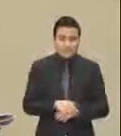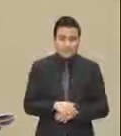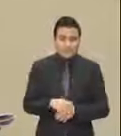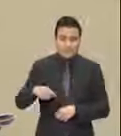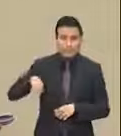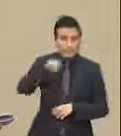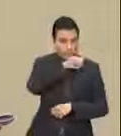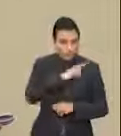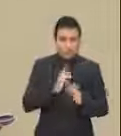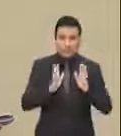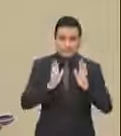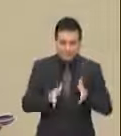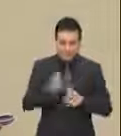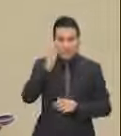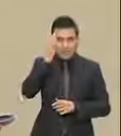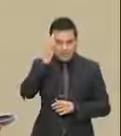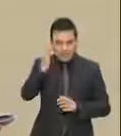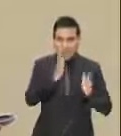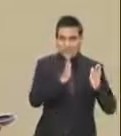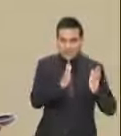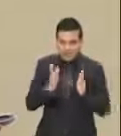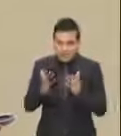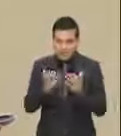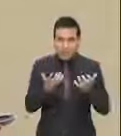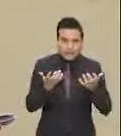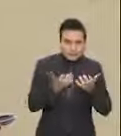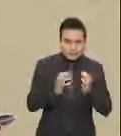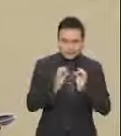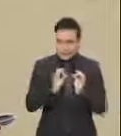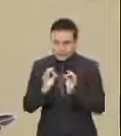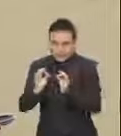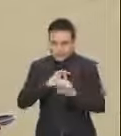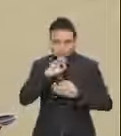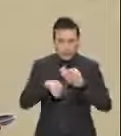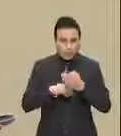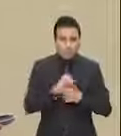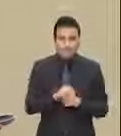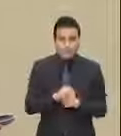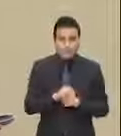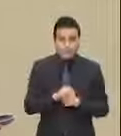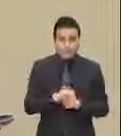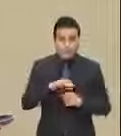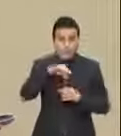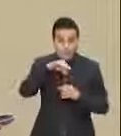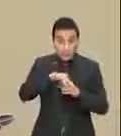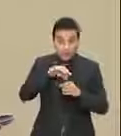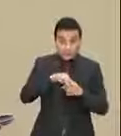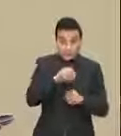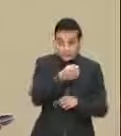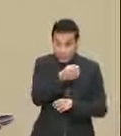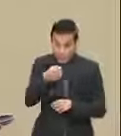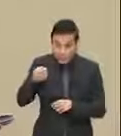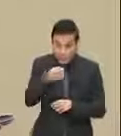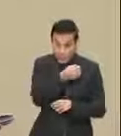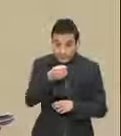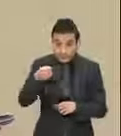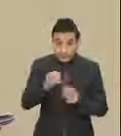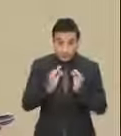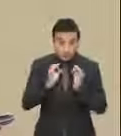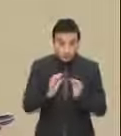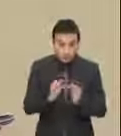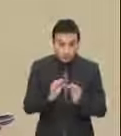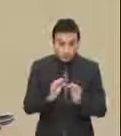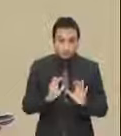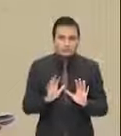cada etapa y acto de este proceso electoral no hay una sola decisión en la organización de la elección más grande de la historia que pueda